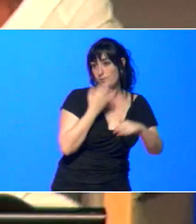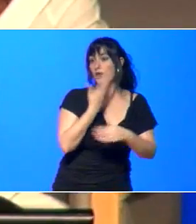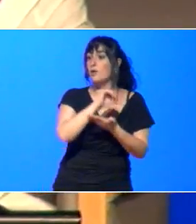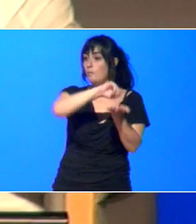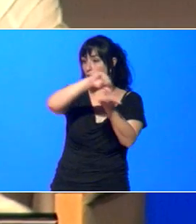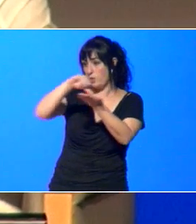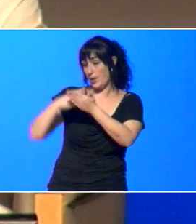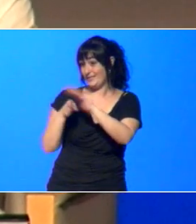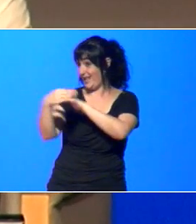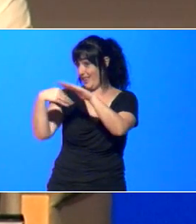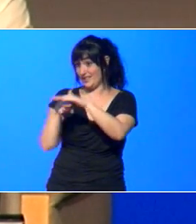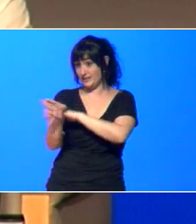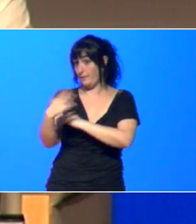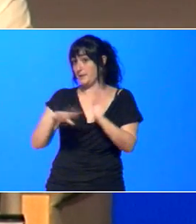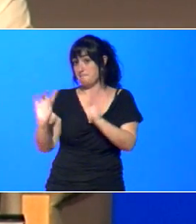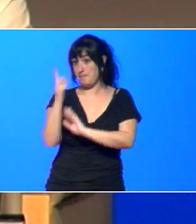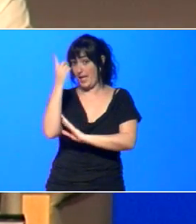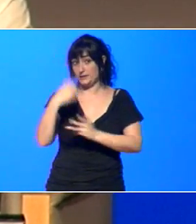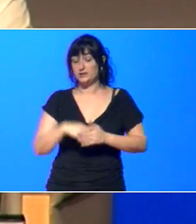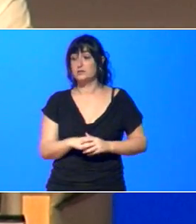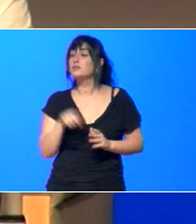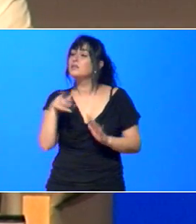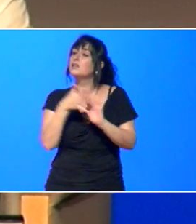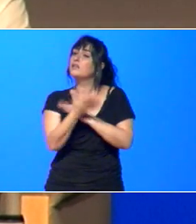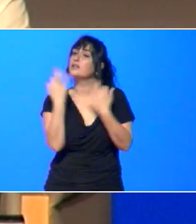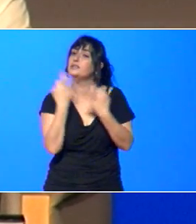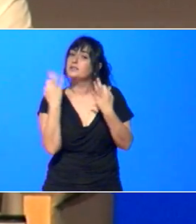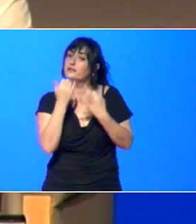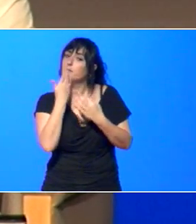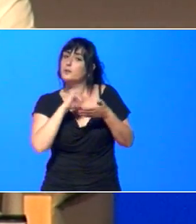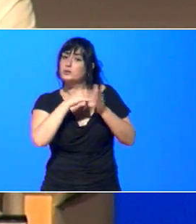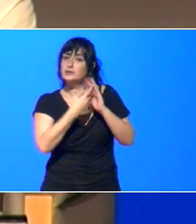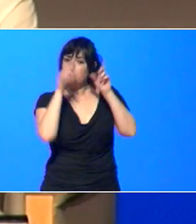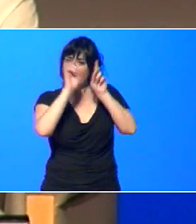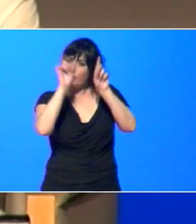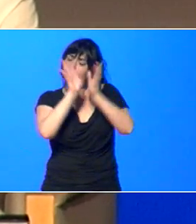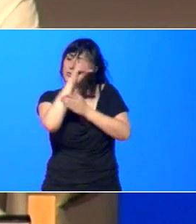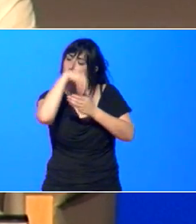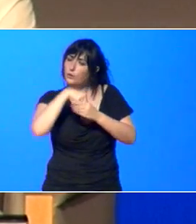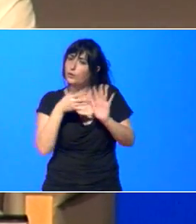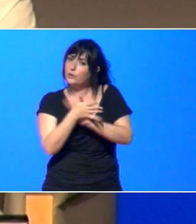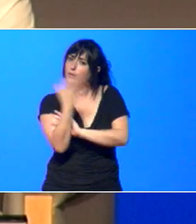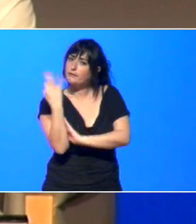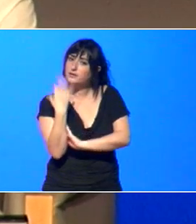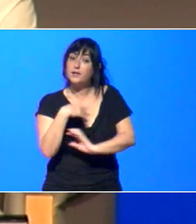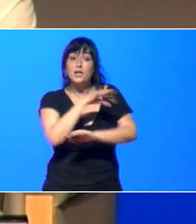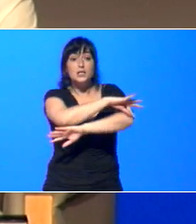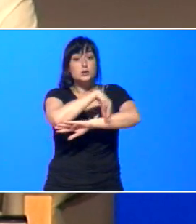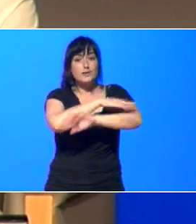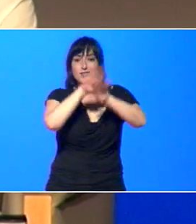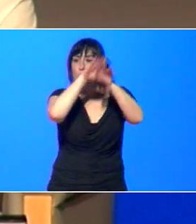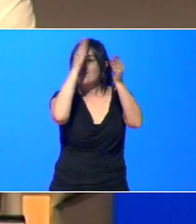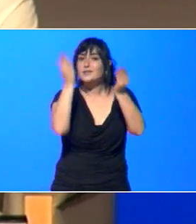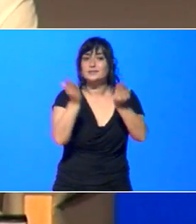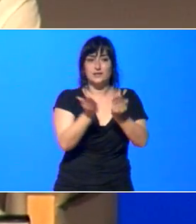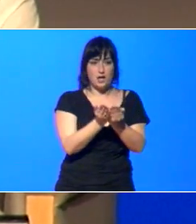más accesibles. ¿Y eso qué significa en el sistema educativo? Desarrollar un diseño que sea universal, no